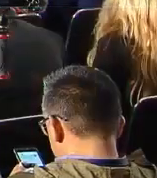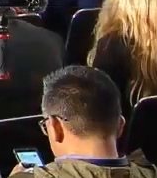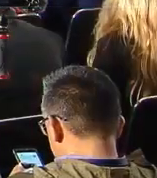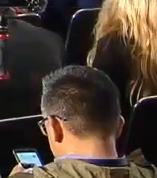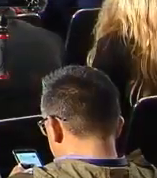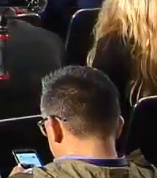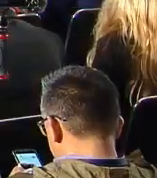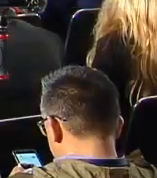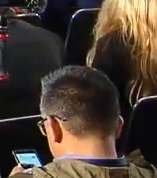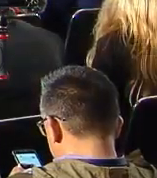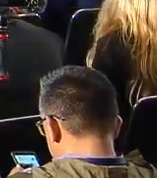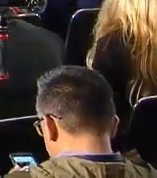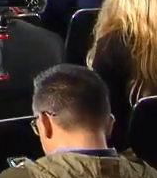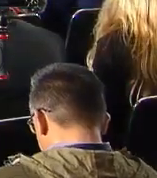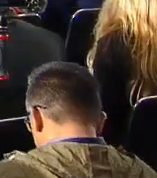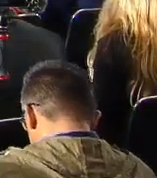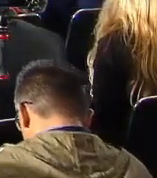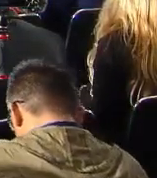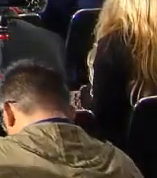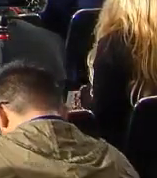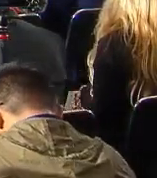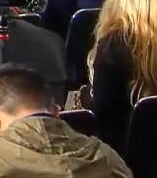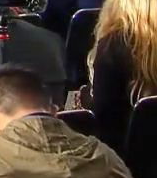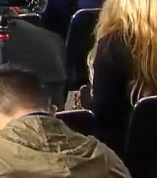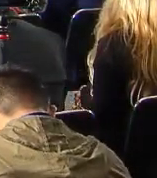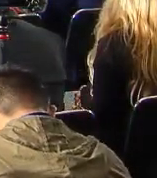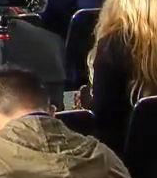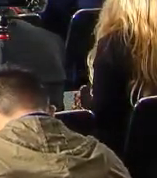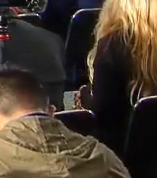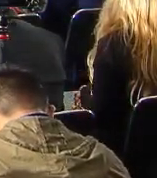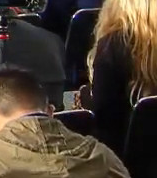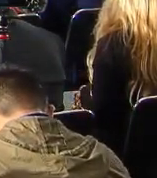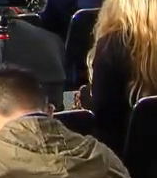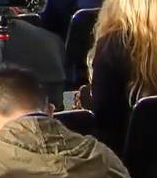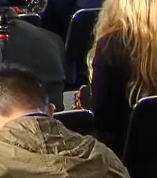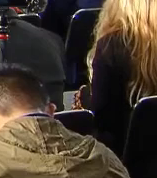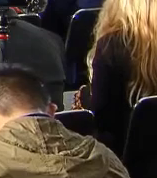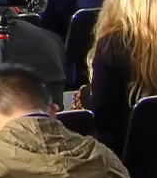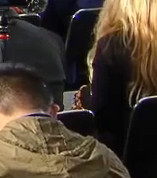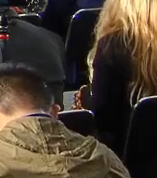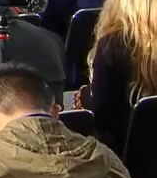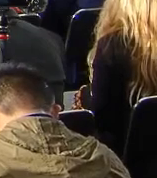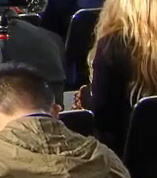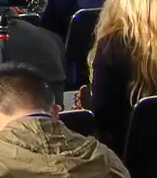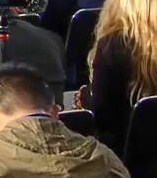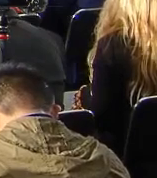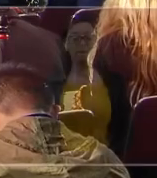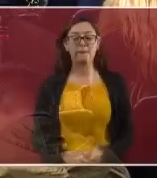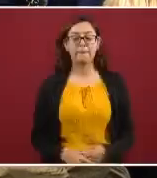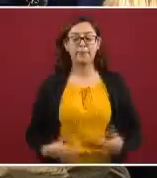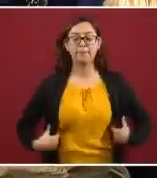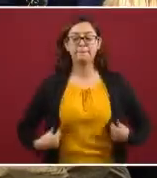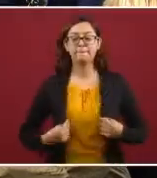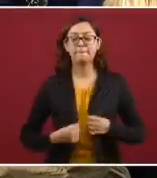estarían cometiendo un ilícito, es decir, sería